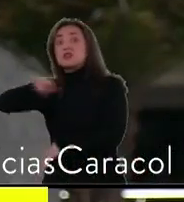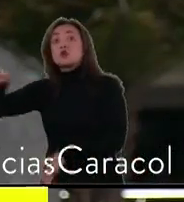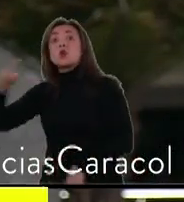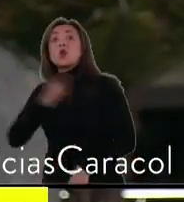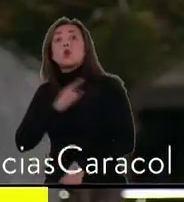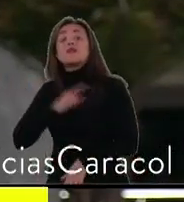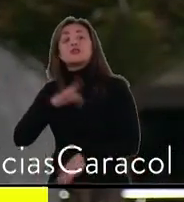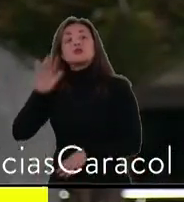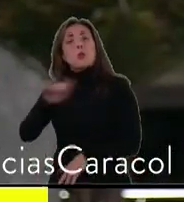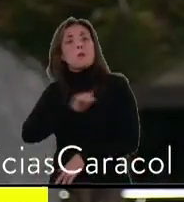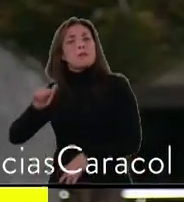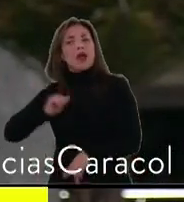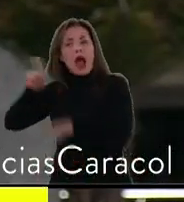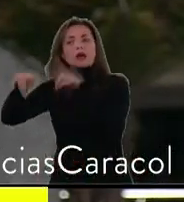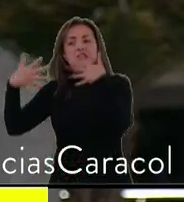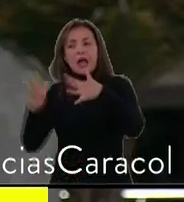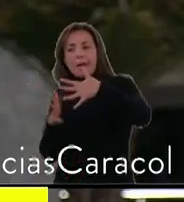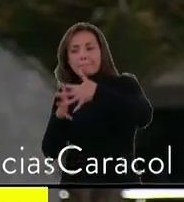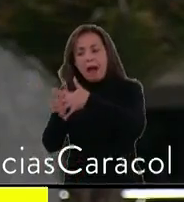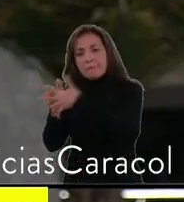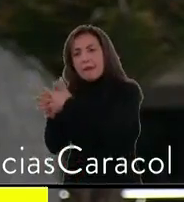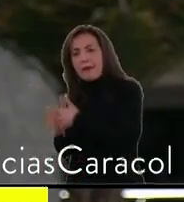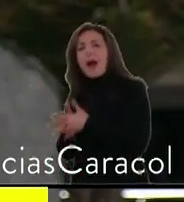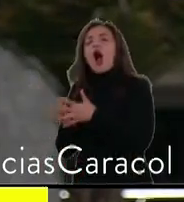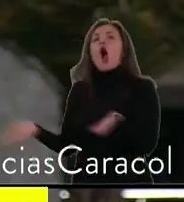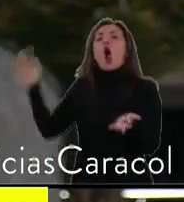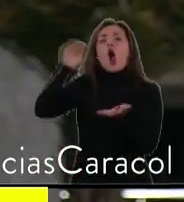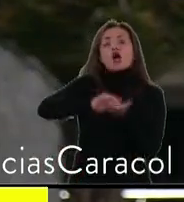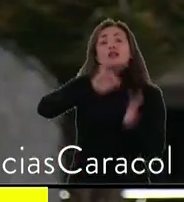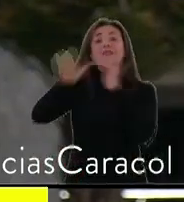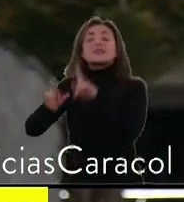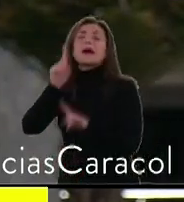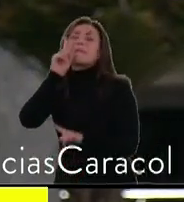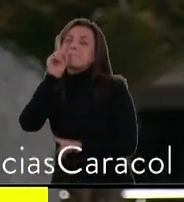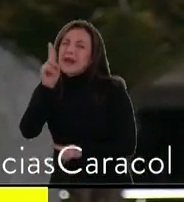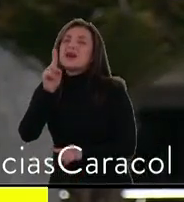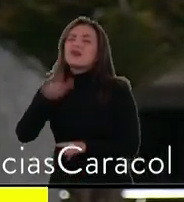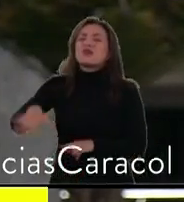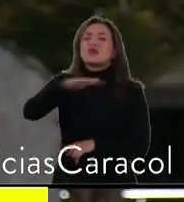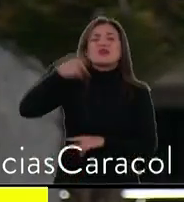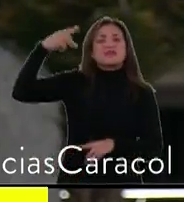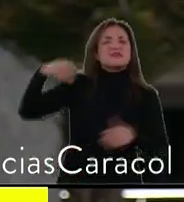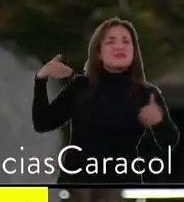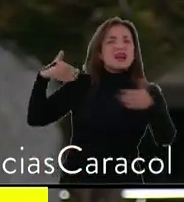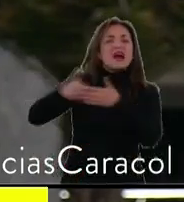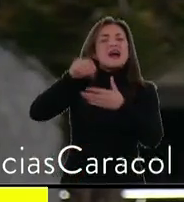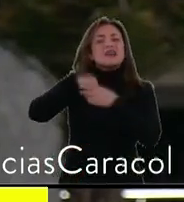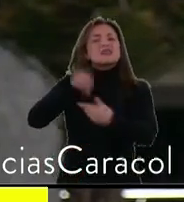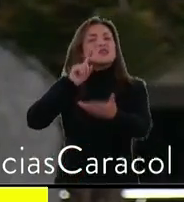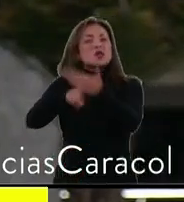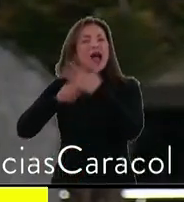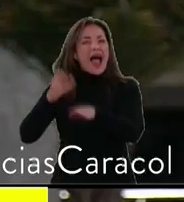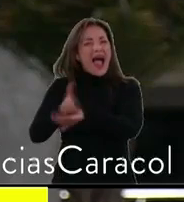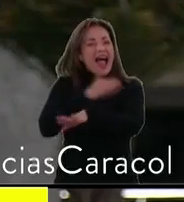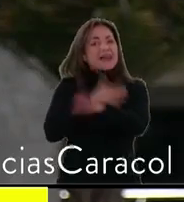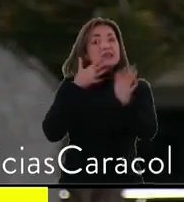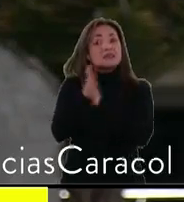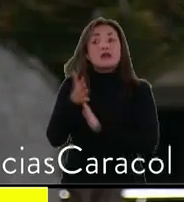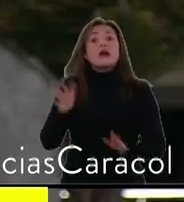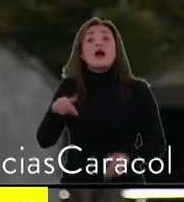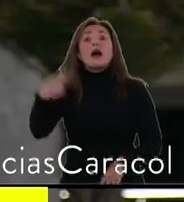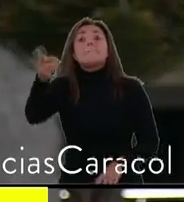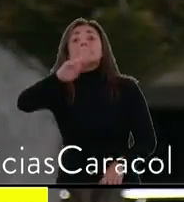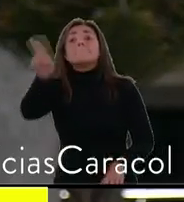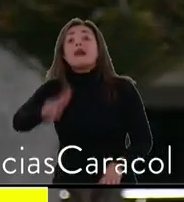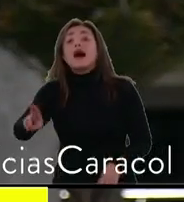estos protocolos para poder volver, la historia en las universidades públicas es un poco diferente, como lo veíamos en el informe anterior. Ellos apenas hasta el mes de marzo